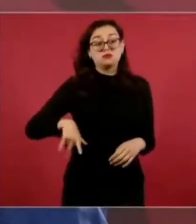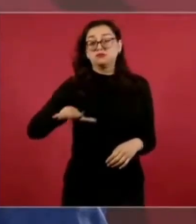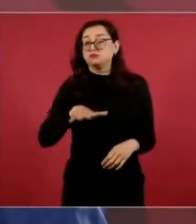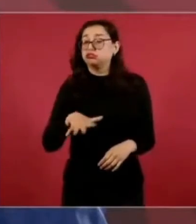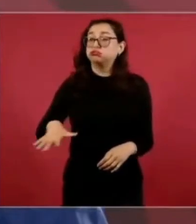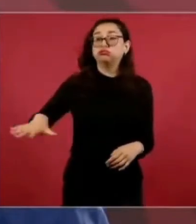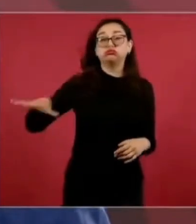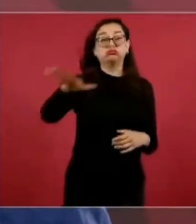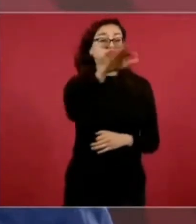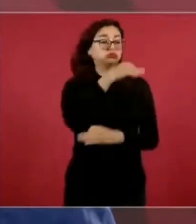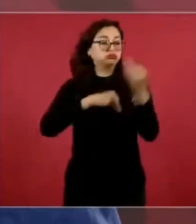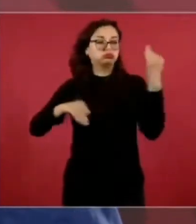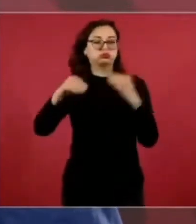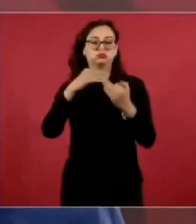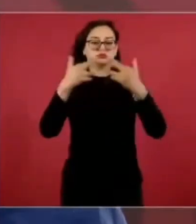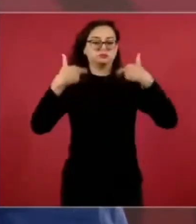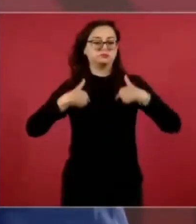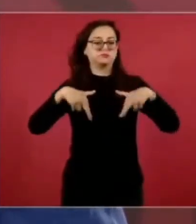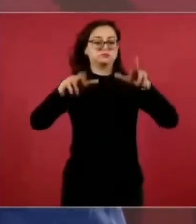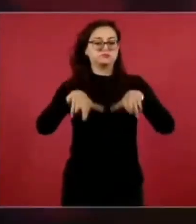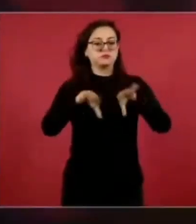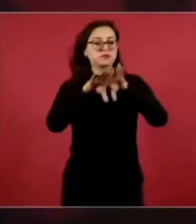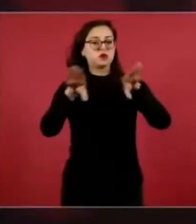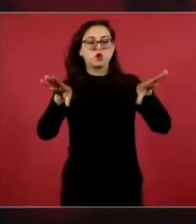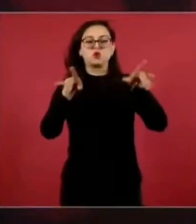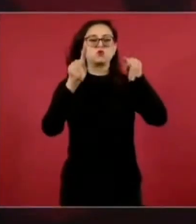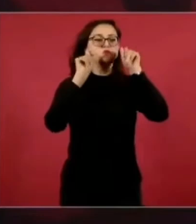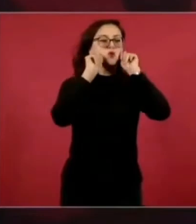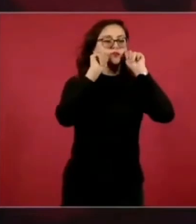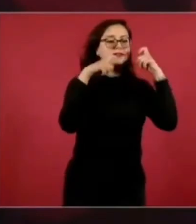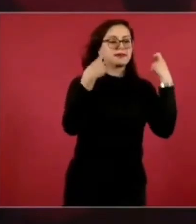todos a ricos y a